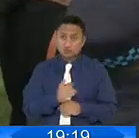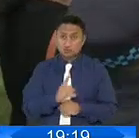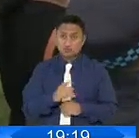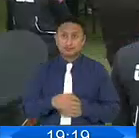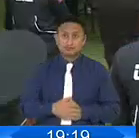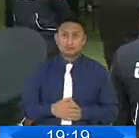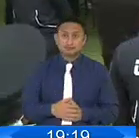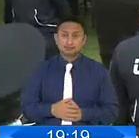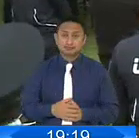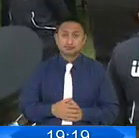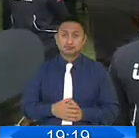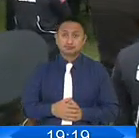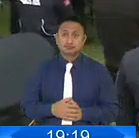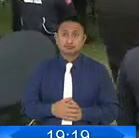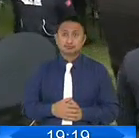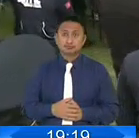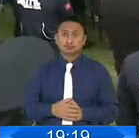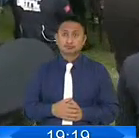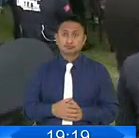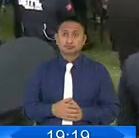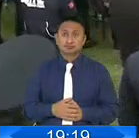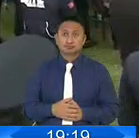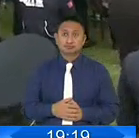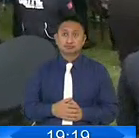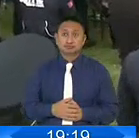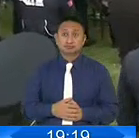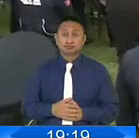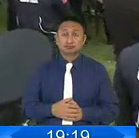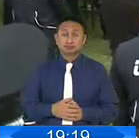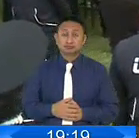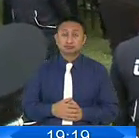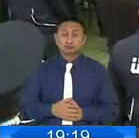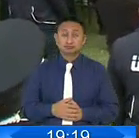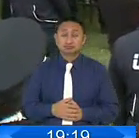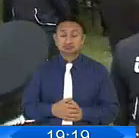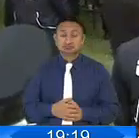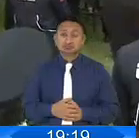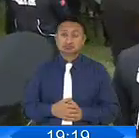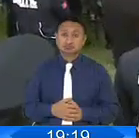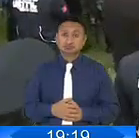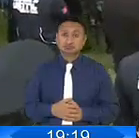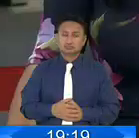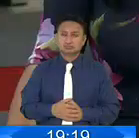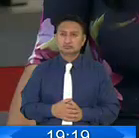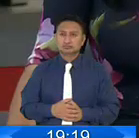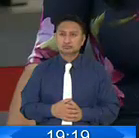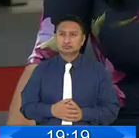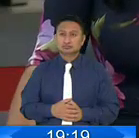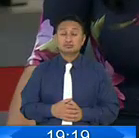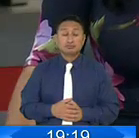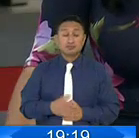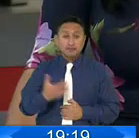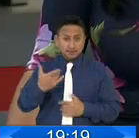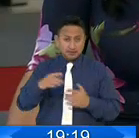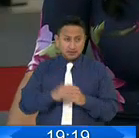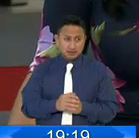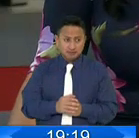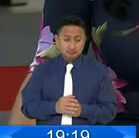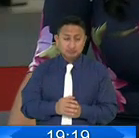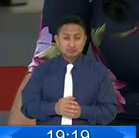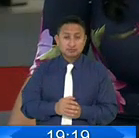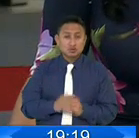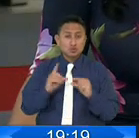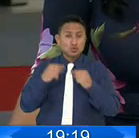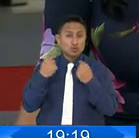así. ¡Hasta siempre, Óscar! Informó Marilyn Jaramillo. Existe inconformidad entre